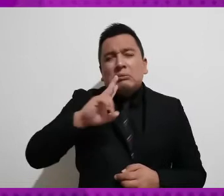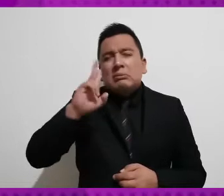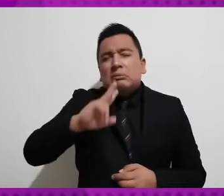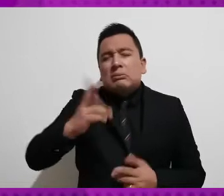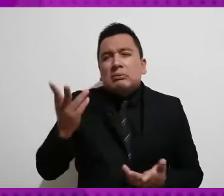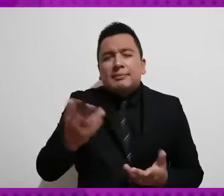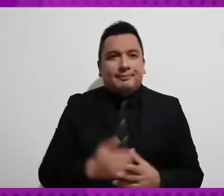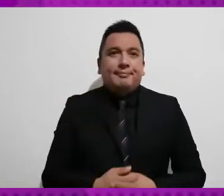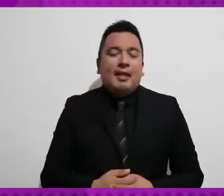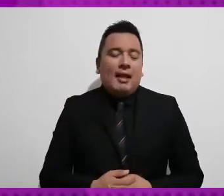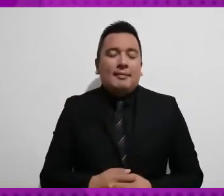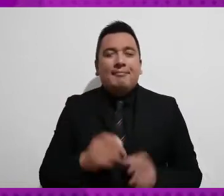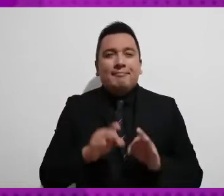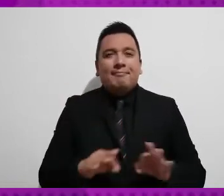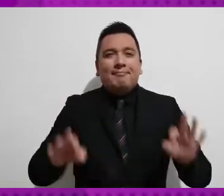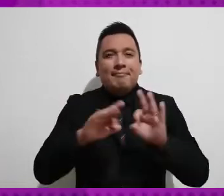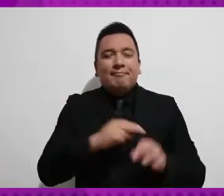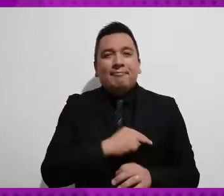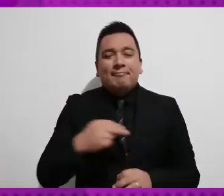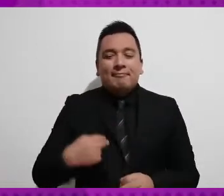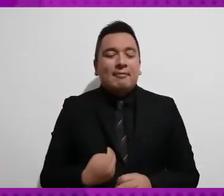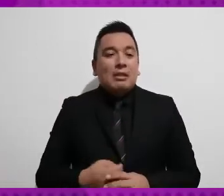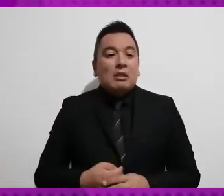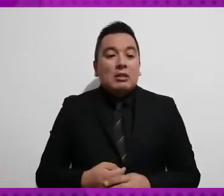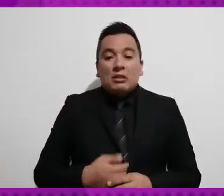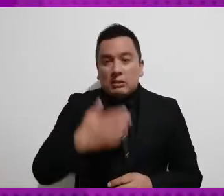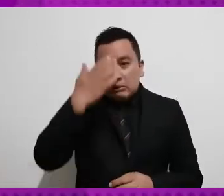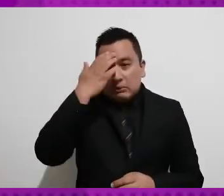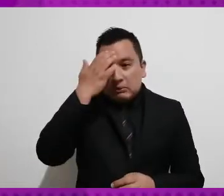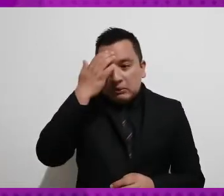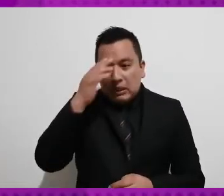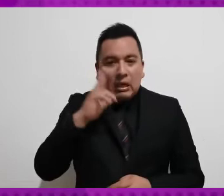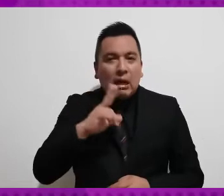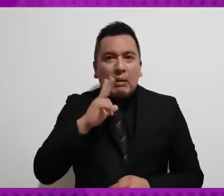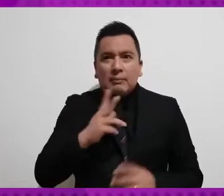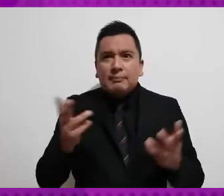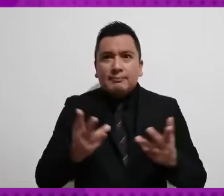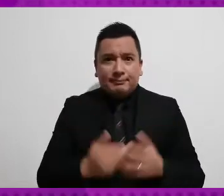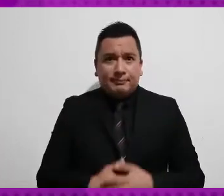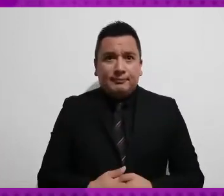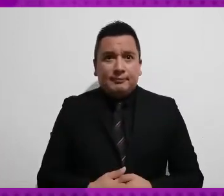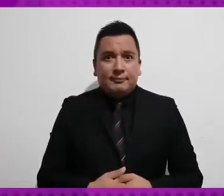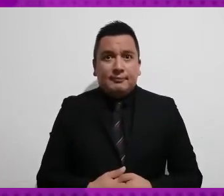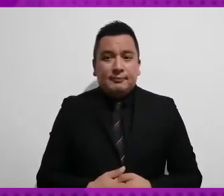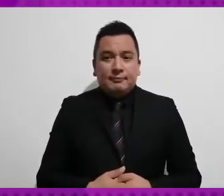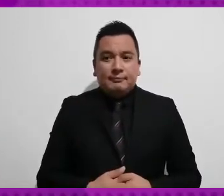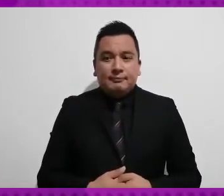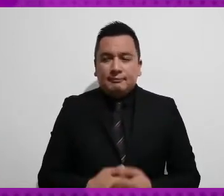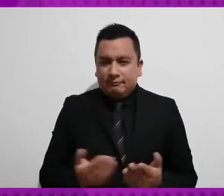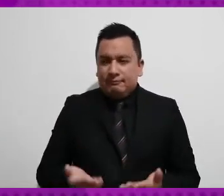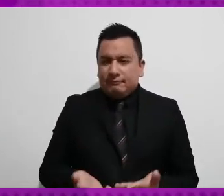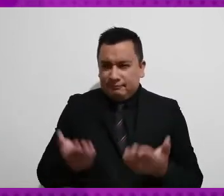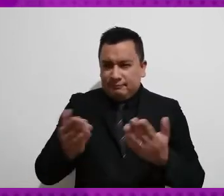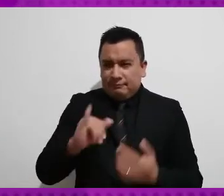importante reflexionar sobre este tema y ver qué es lo que tenemos en la agenda pendiente. Entonces, te cedo el uso de la